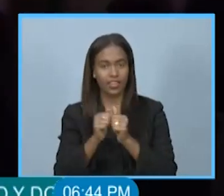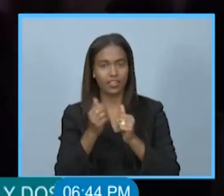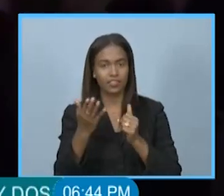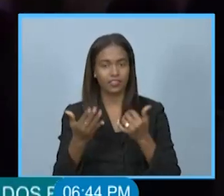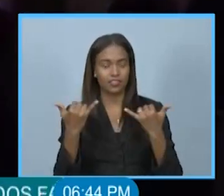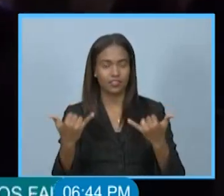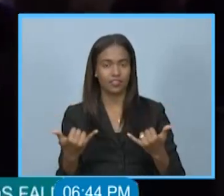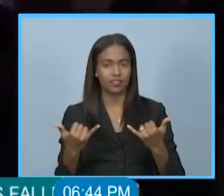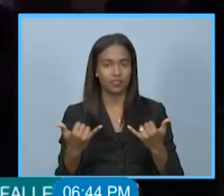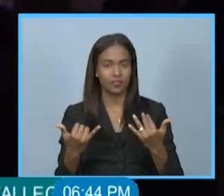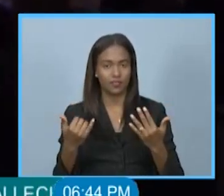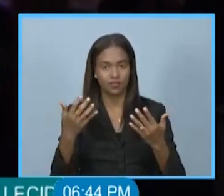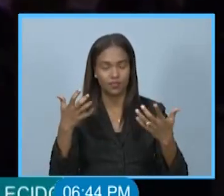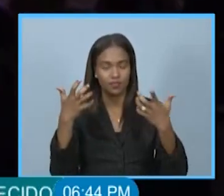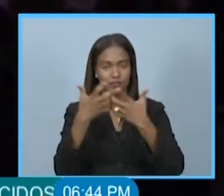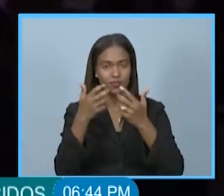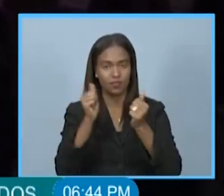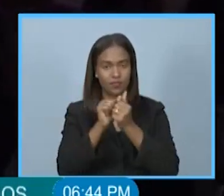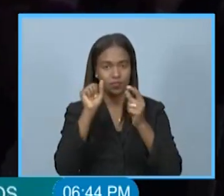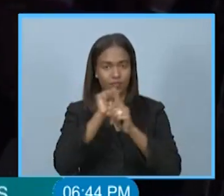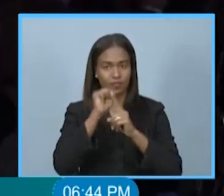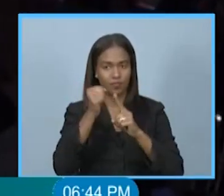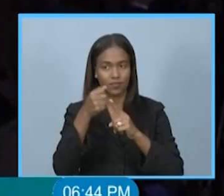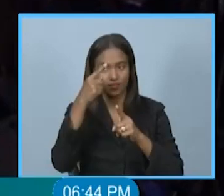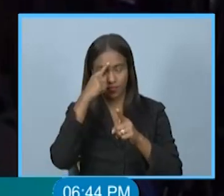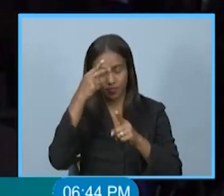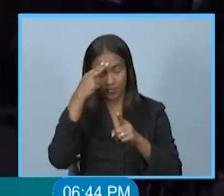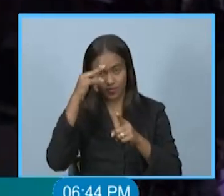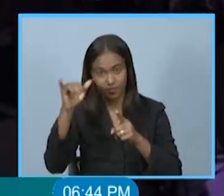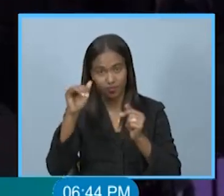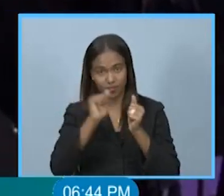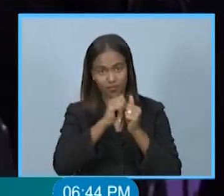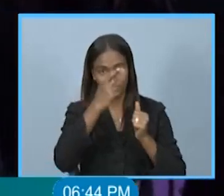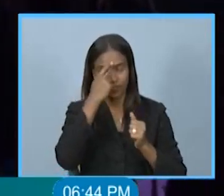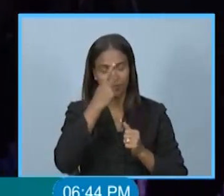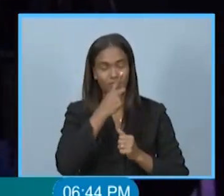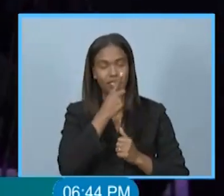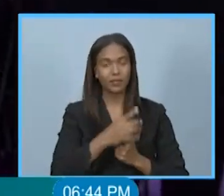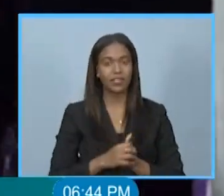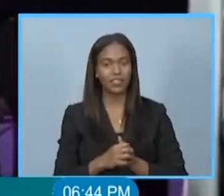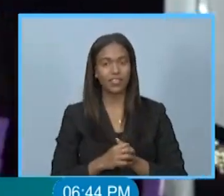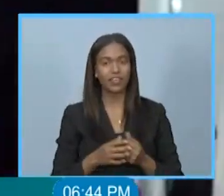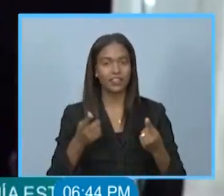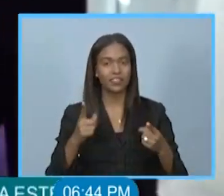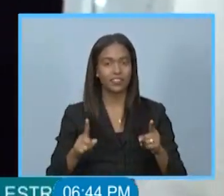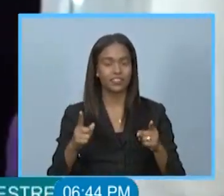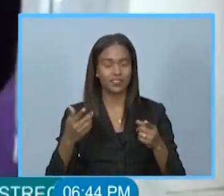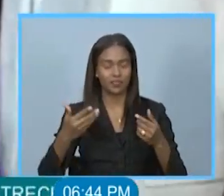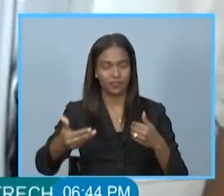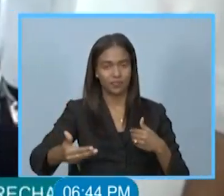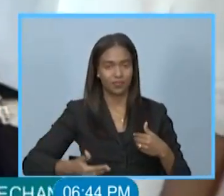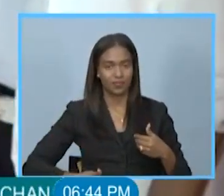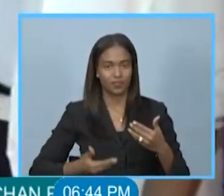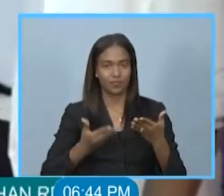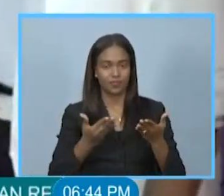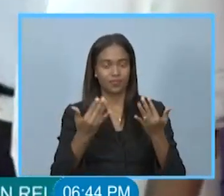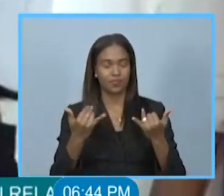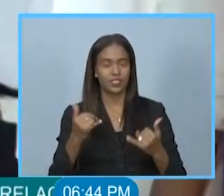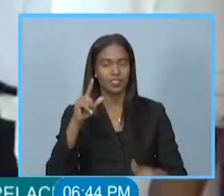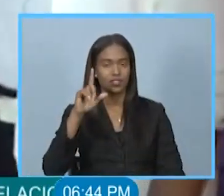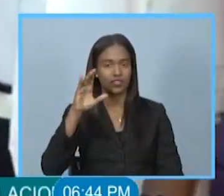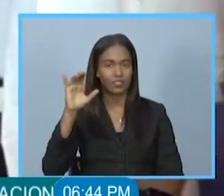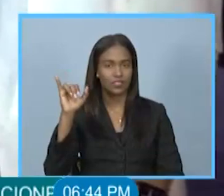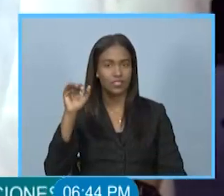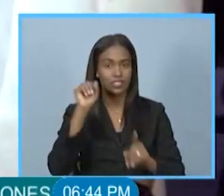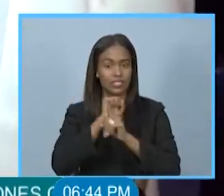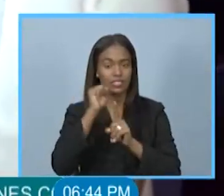ahora mismo con respecto a haitiana y la República Dominicana bienvenida a Central de noticias Lucy